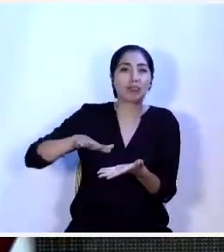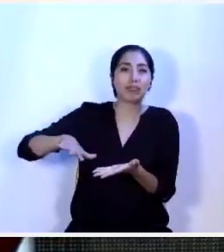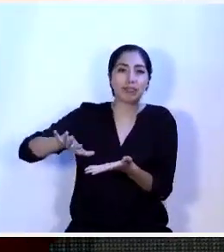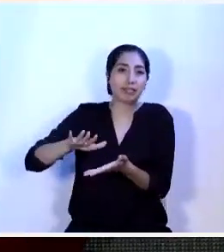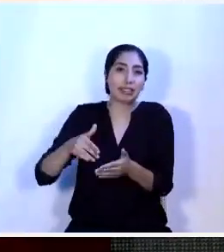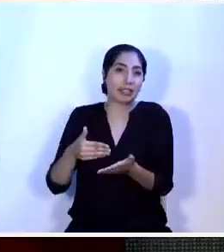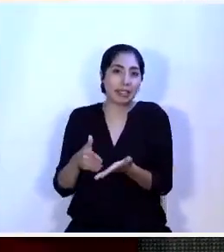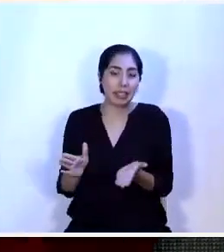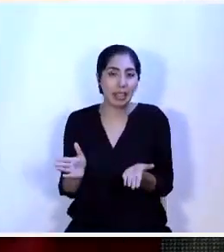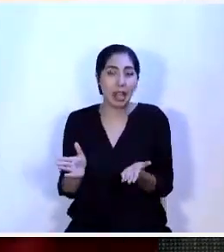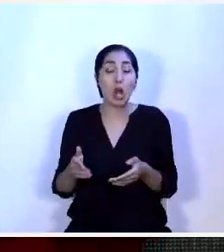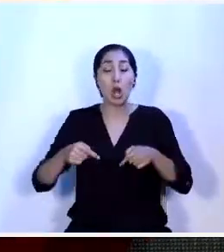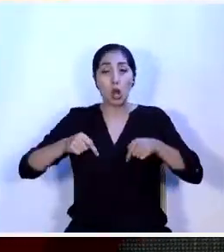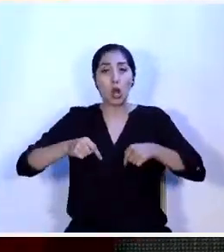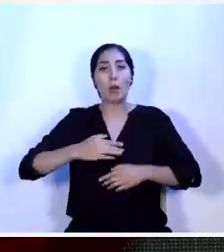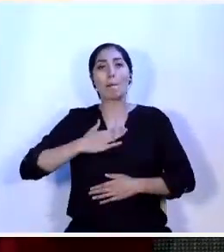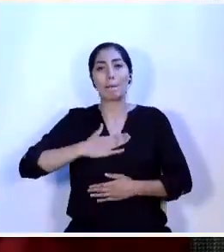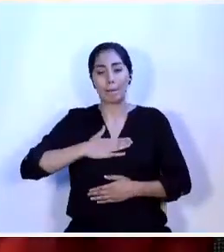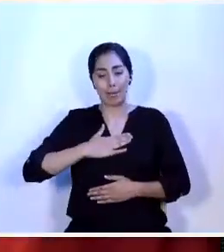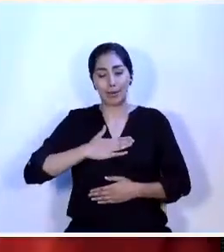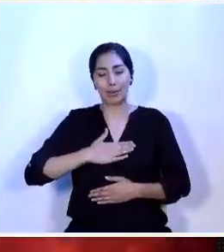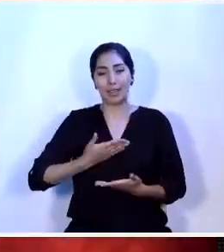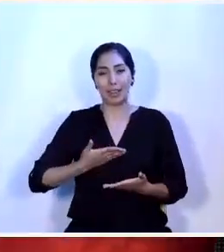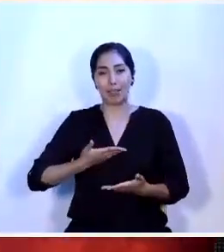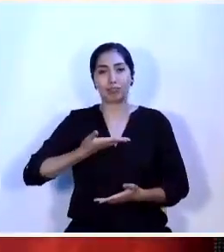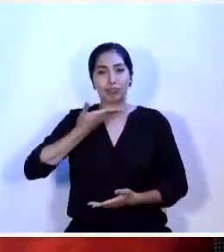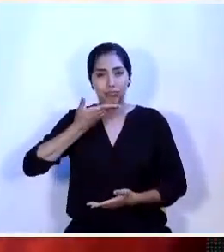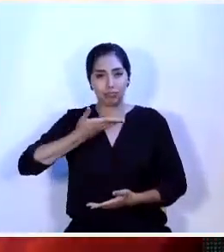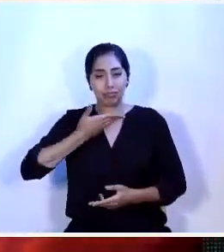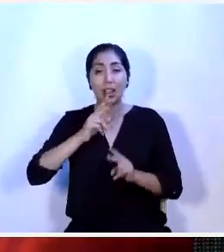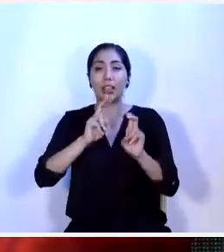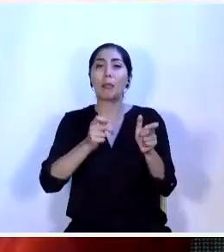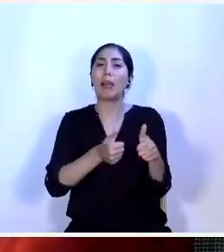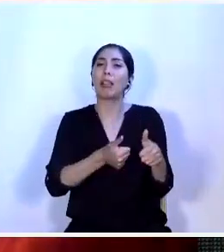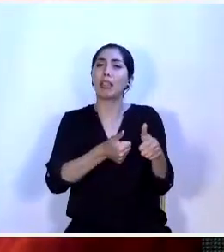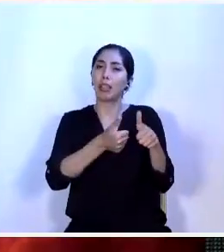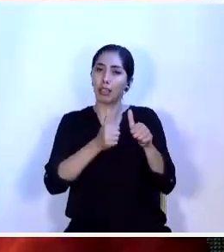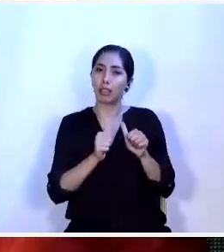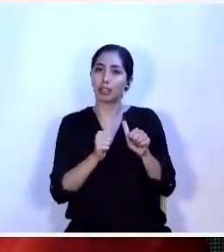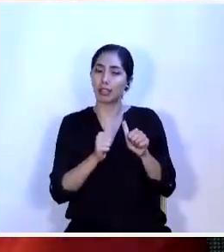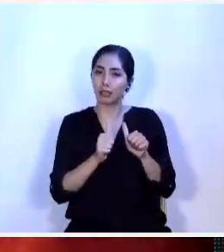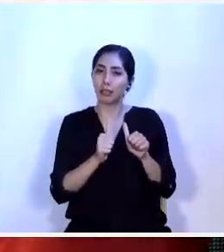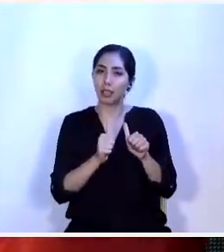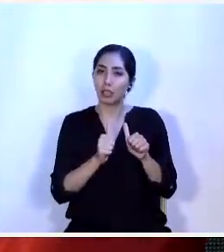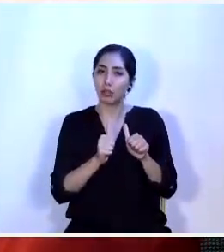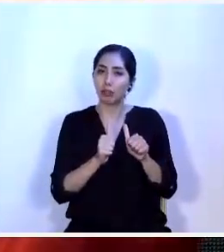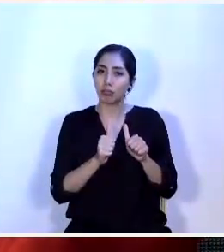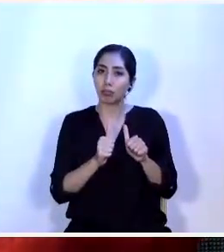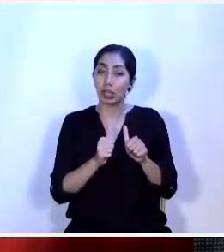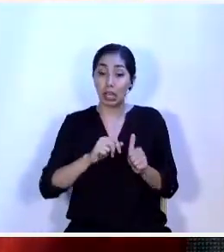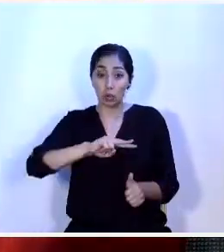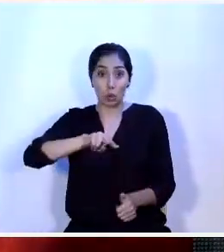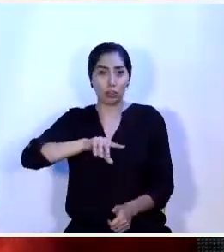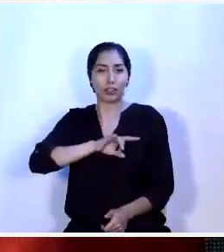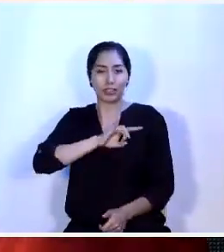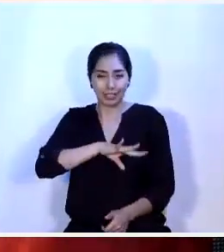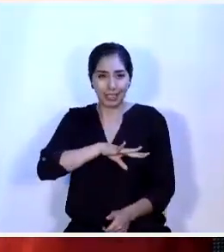Hoy me gustaría hablar sobre los desafíos que Chile, nuestro